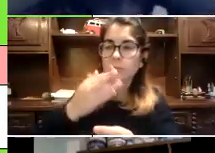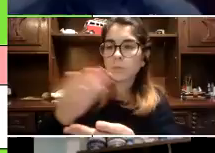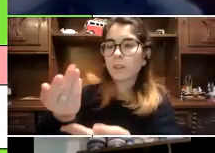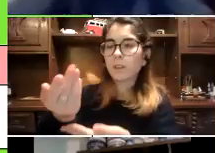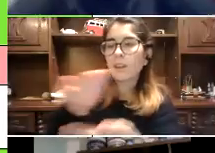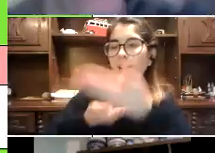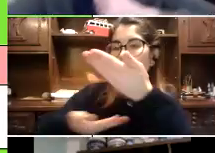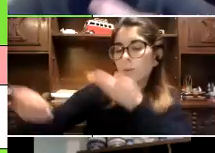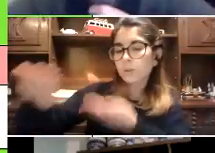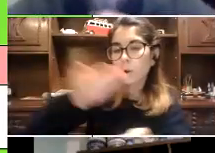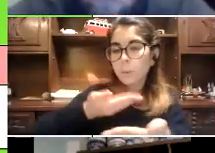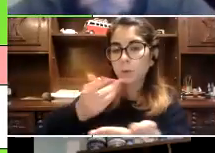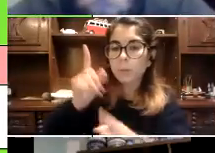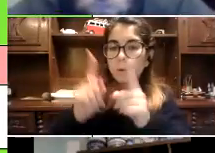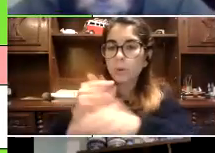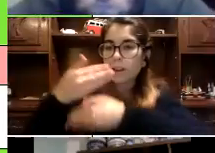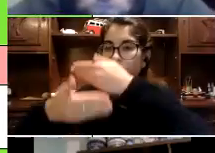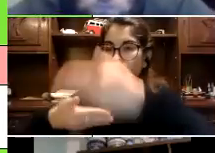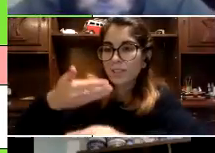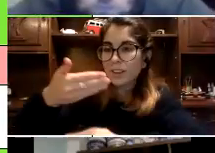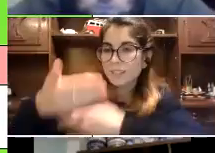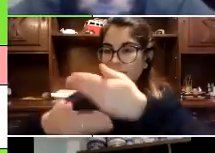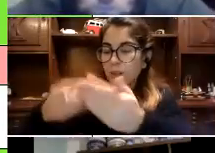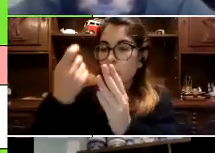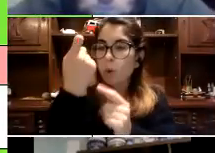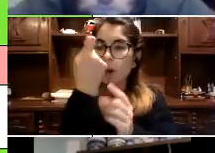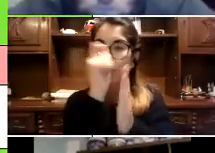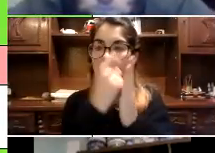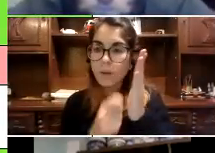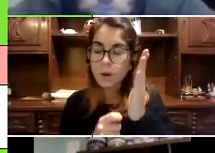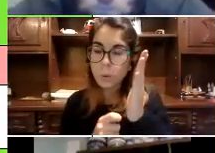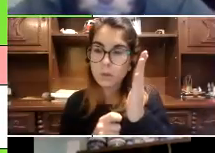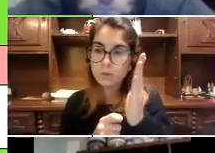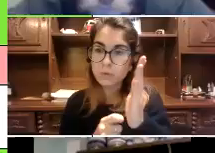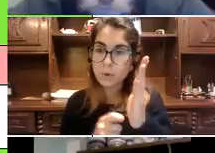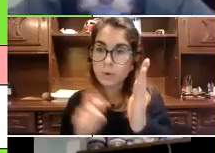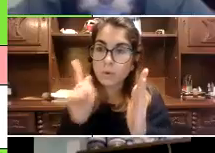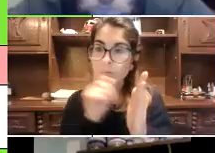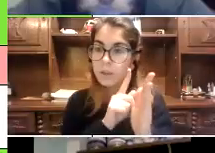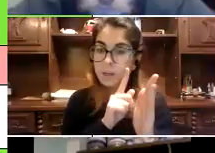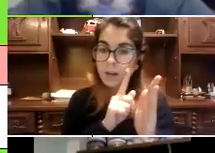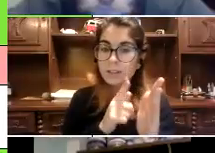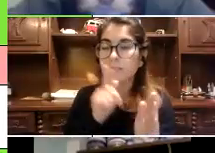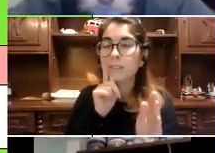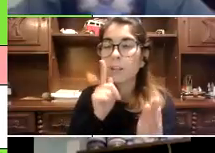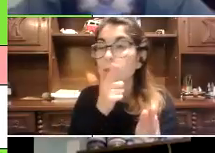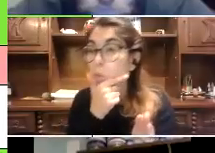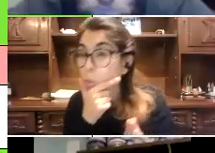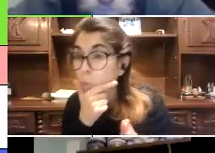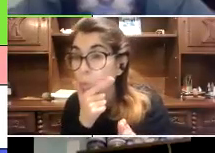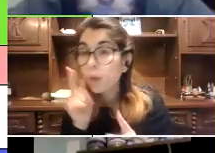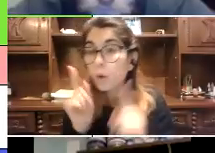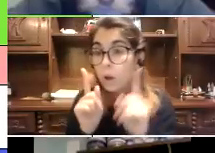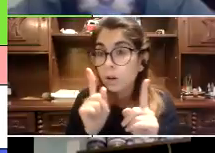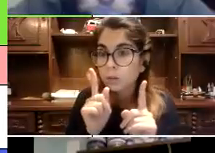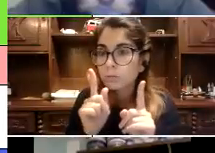para quienes estén avanzando en la evaluación integrativa final, si tienen dudas sobre lo que les estoy pidiendo, porque yo voy a publicar pronto el instrumento de